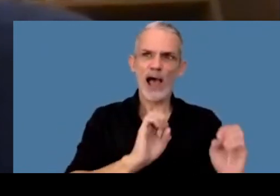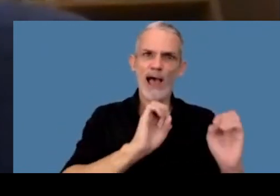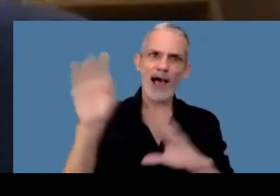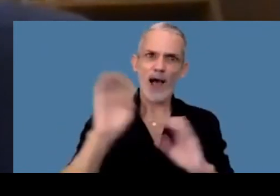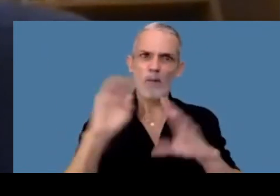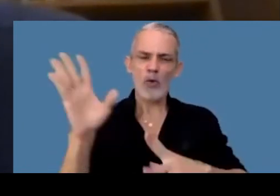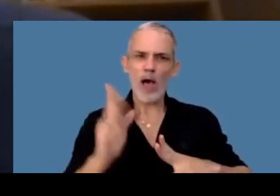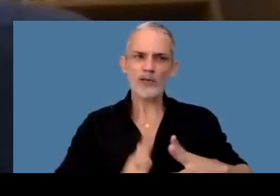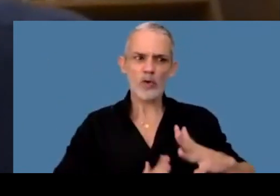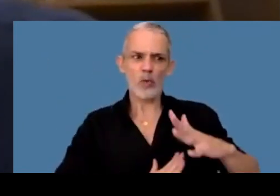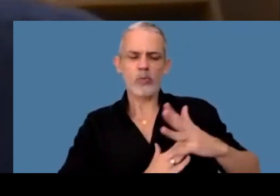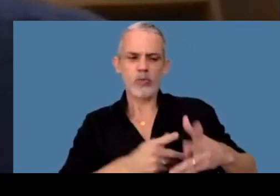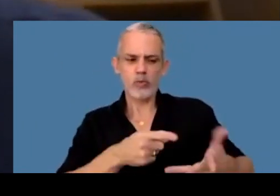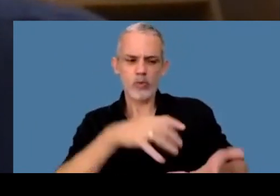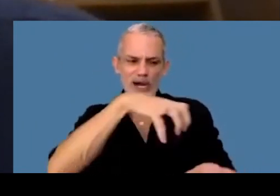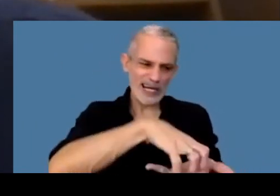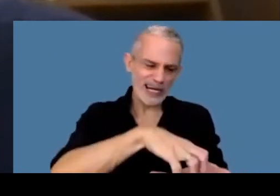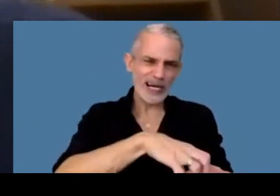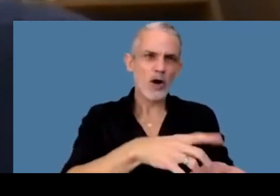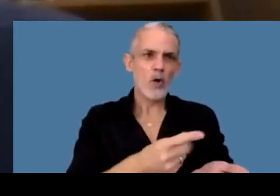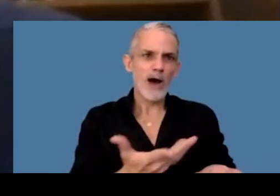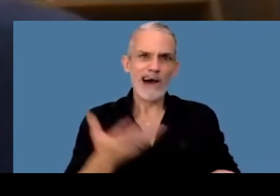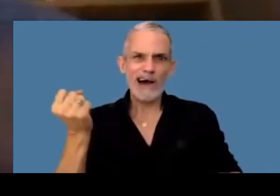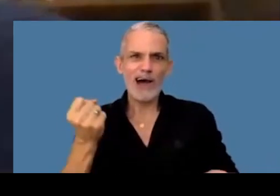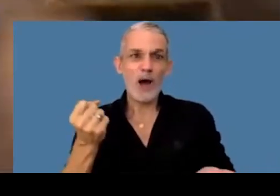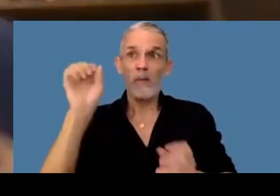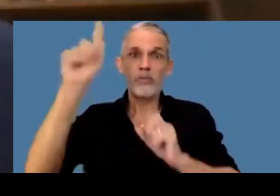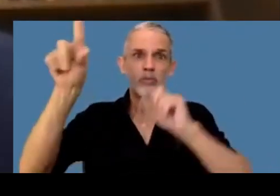duros tecnológicos o los están recuperando a sus países,